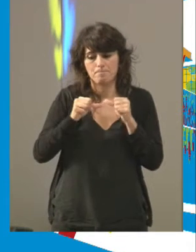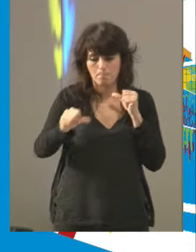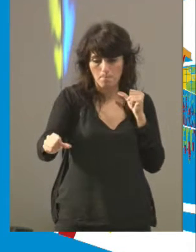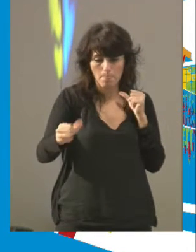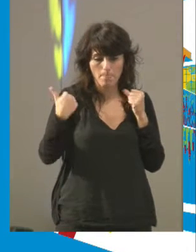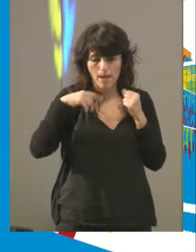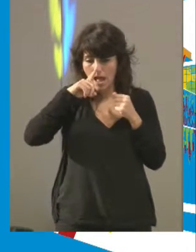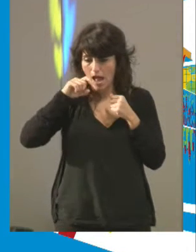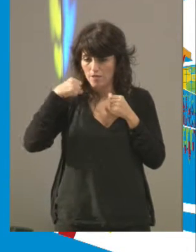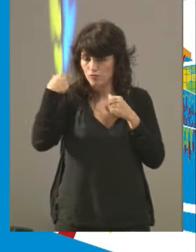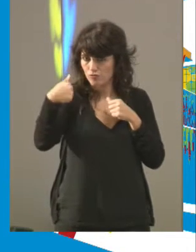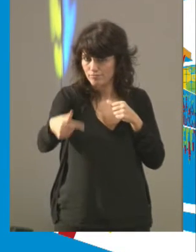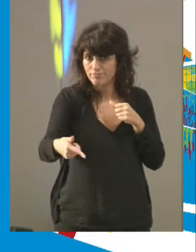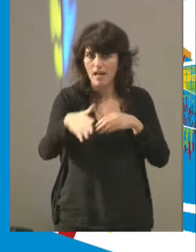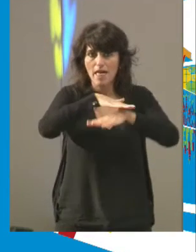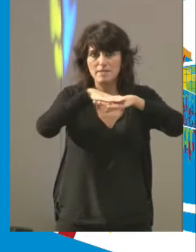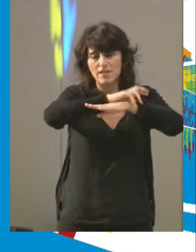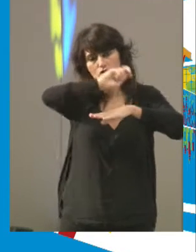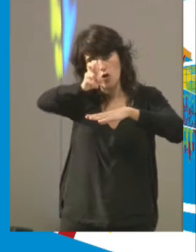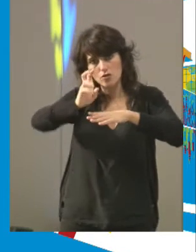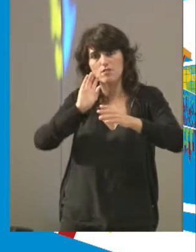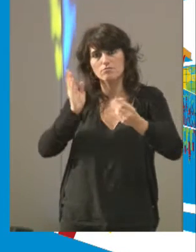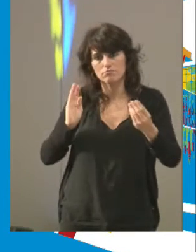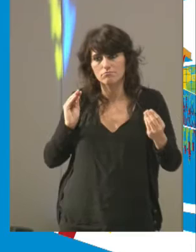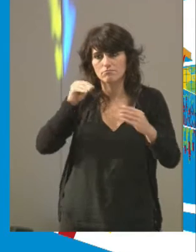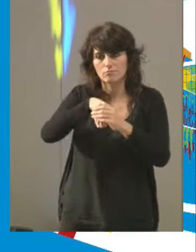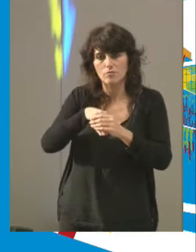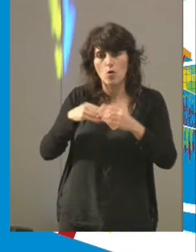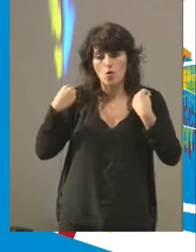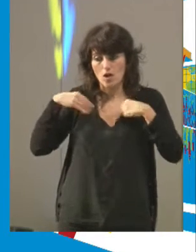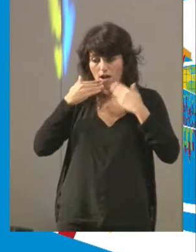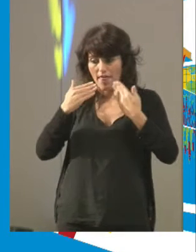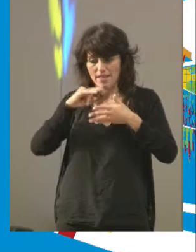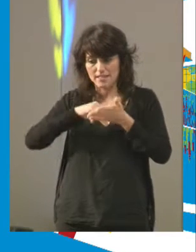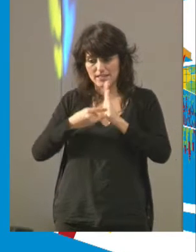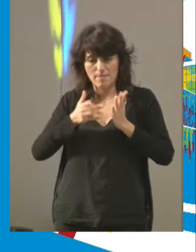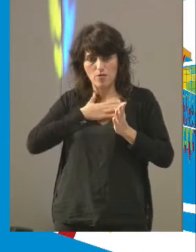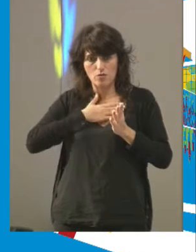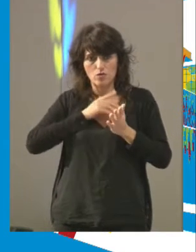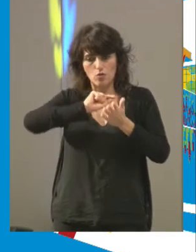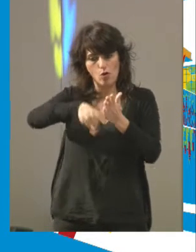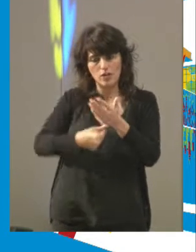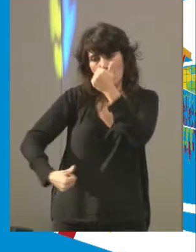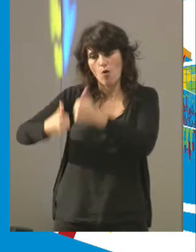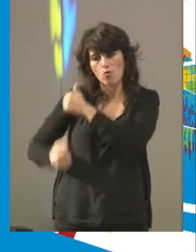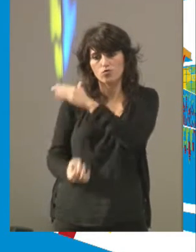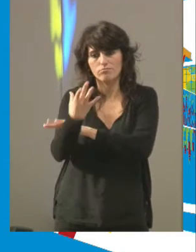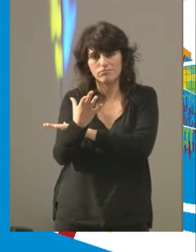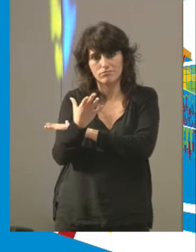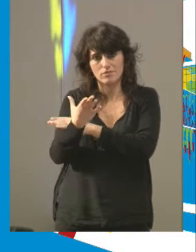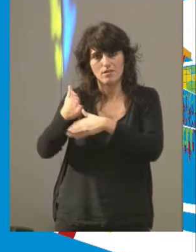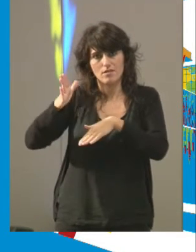en años posteriores ya otras administraciones han sumado a esto y han conseguido, basado en nuestro sistema, contratar, sacar concursos para